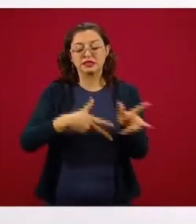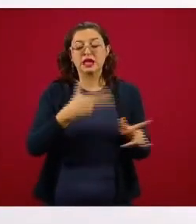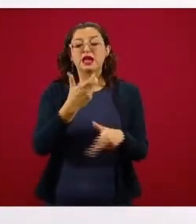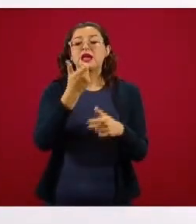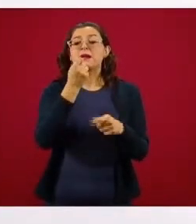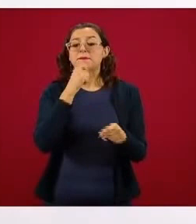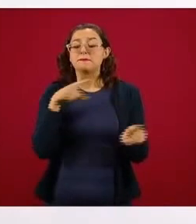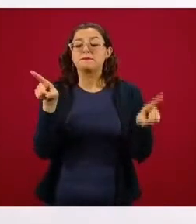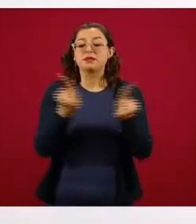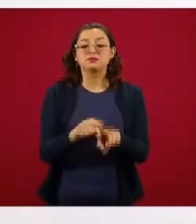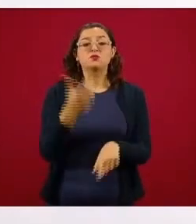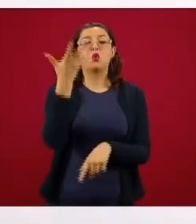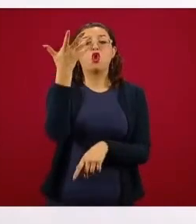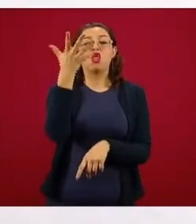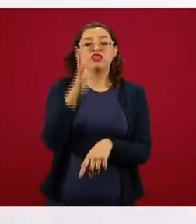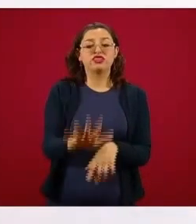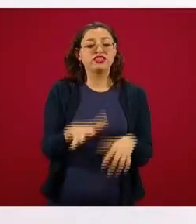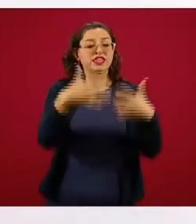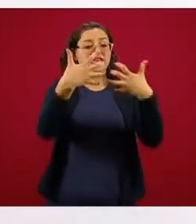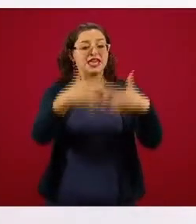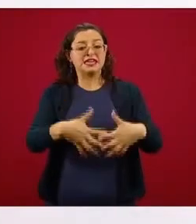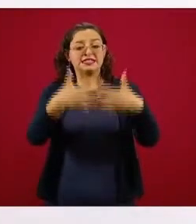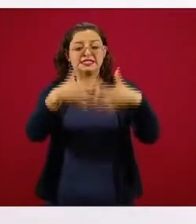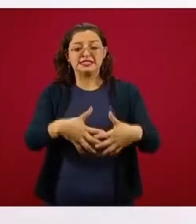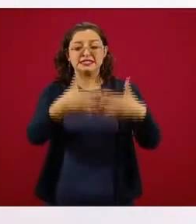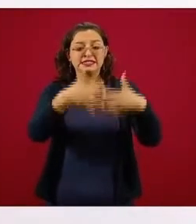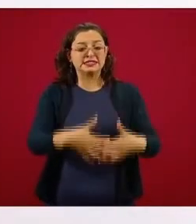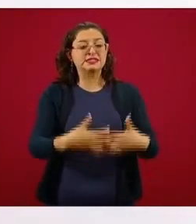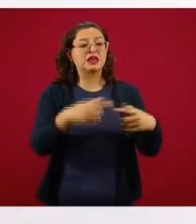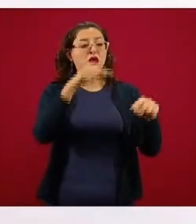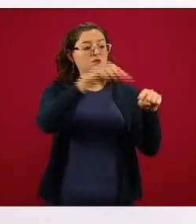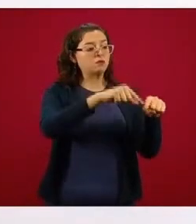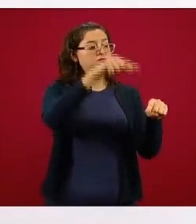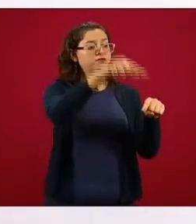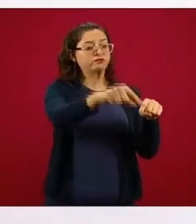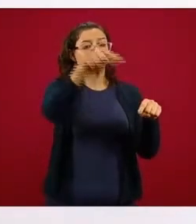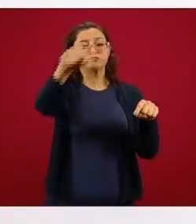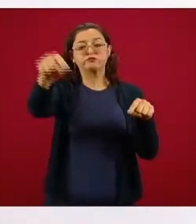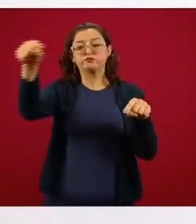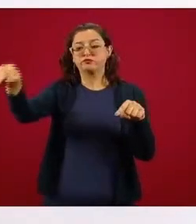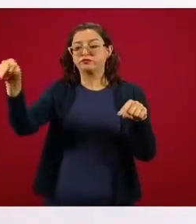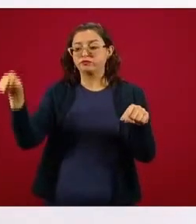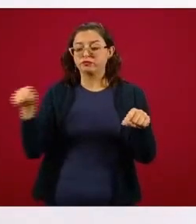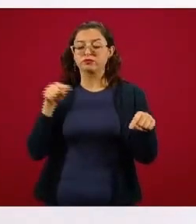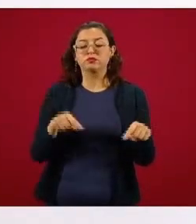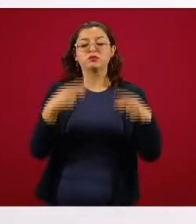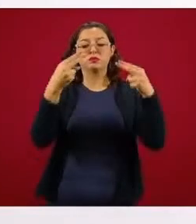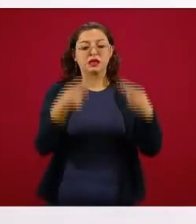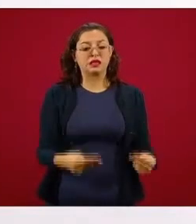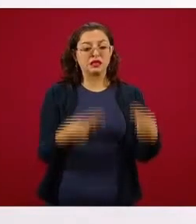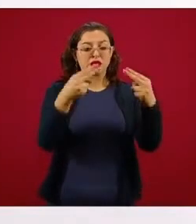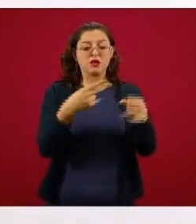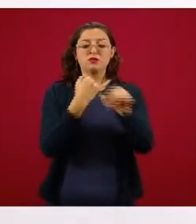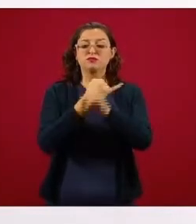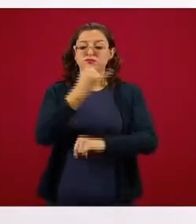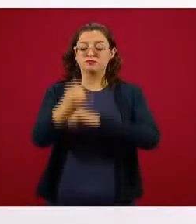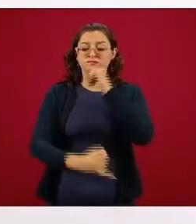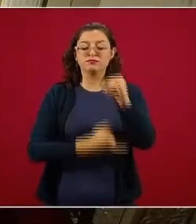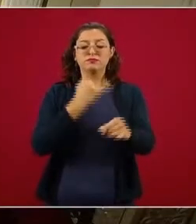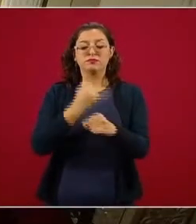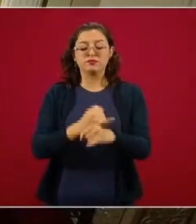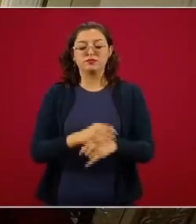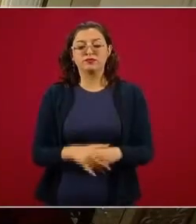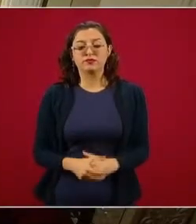parques industriales en esa franja estratégica para la industria y el comercio internacional.